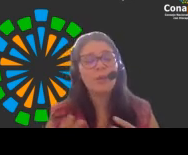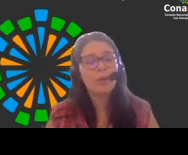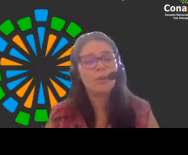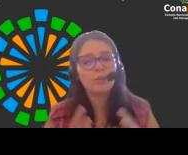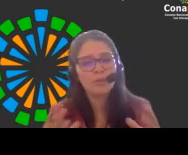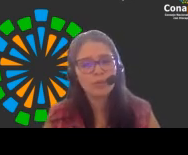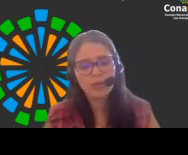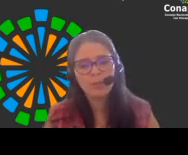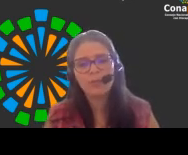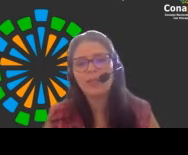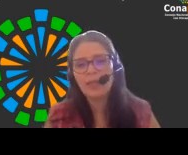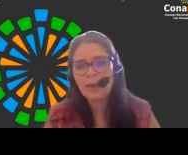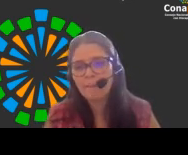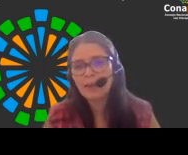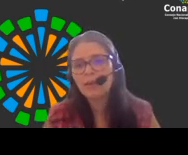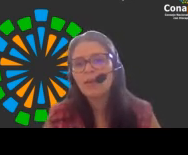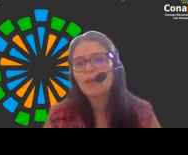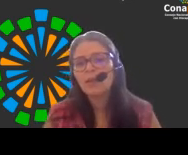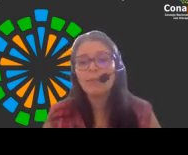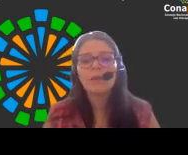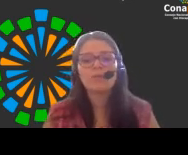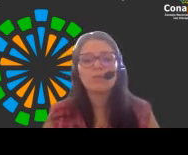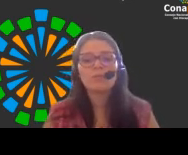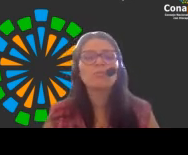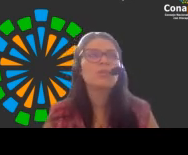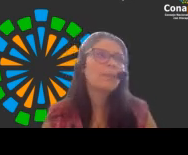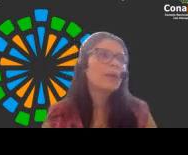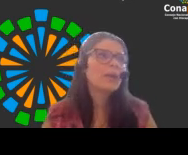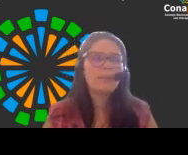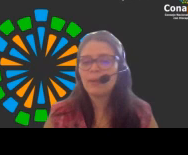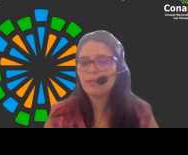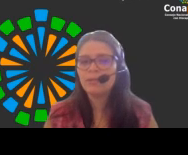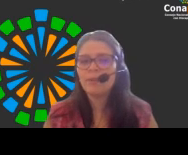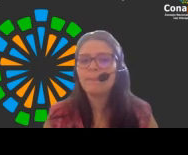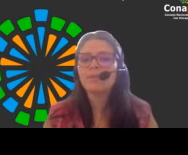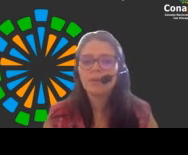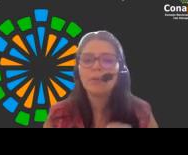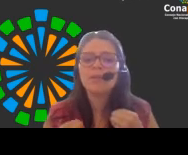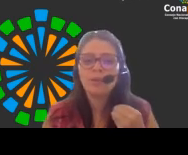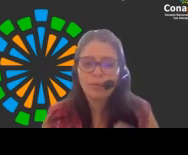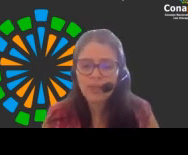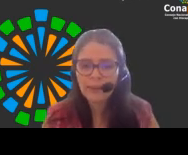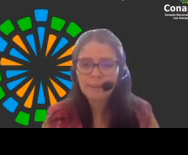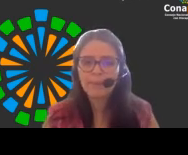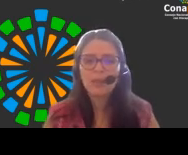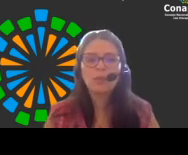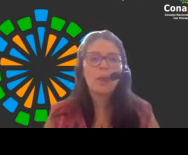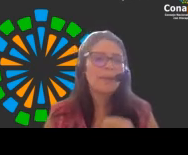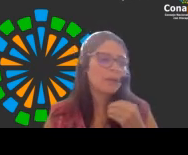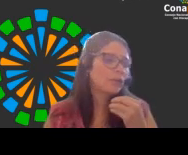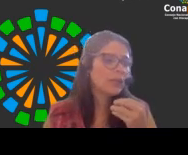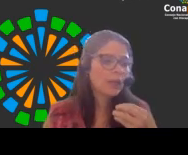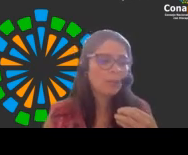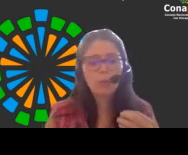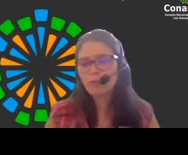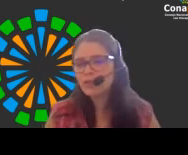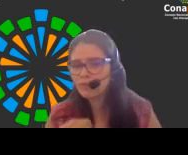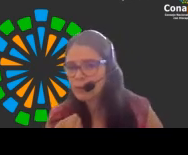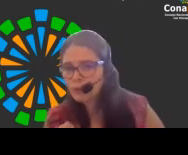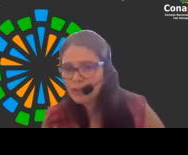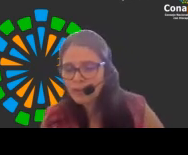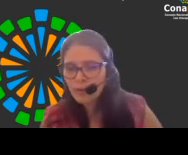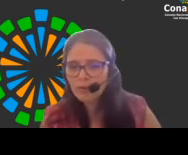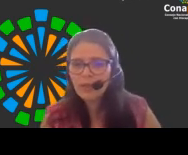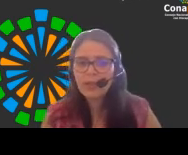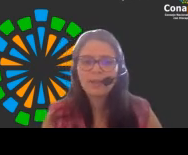psicosocial con algunos otros tipos de terapia también es un tema que en el país está empezando a desarrollar todavía no tiene como